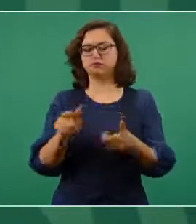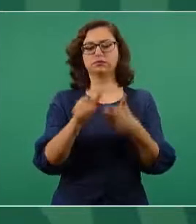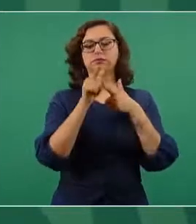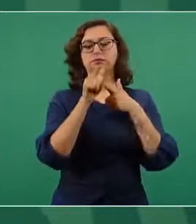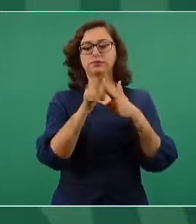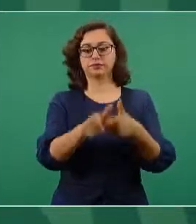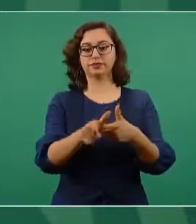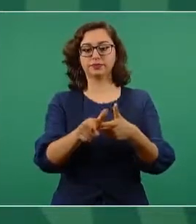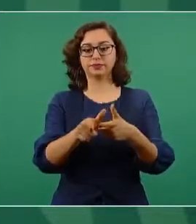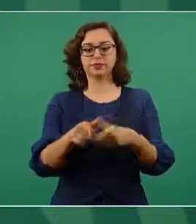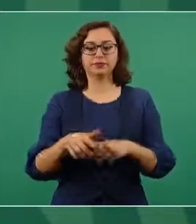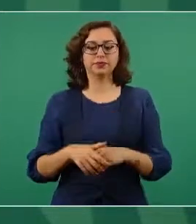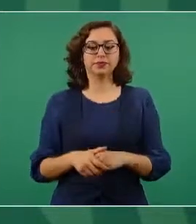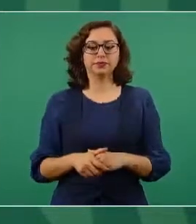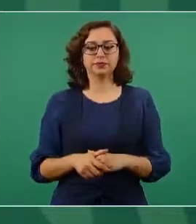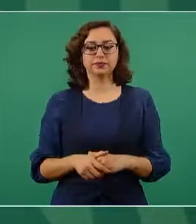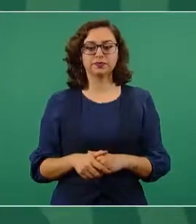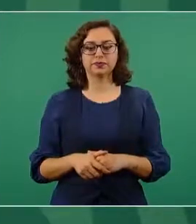y